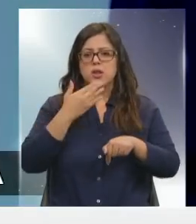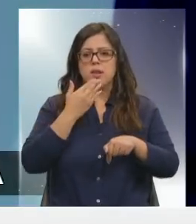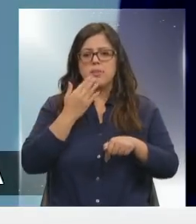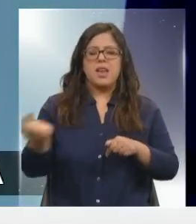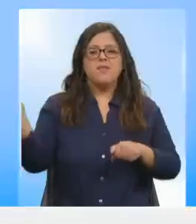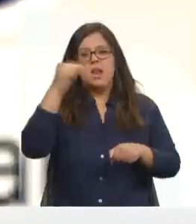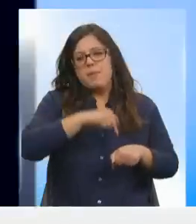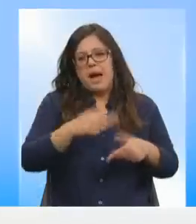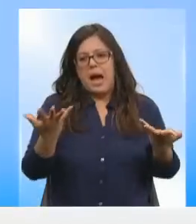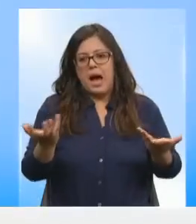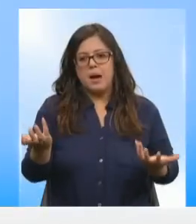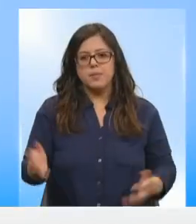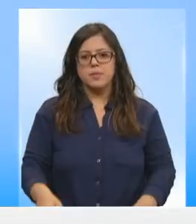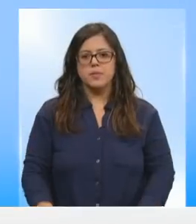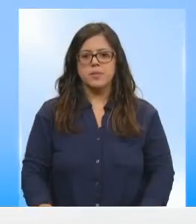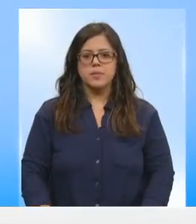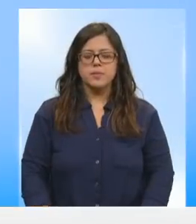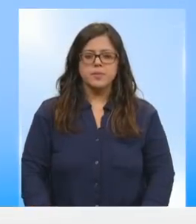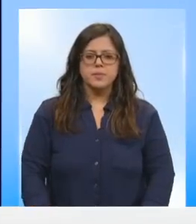vos.